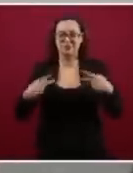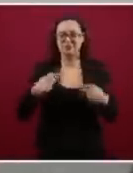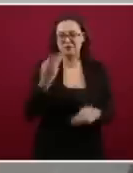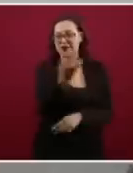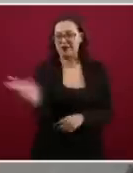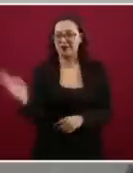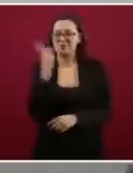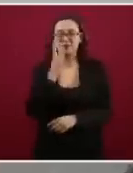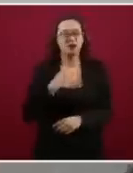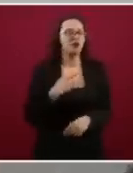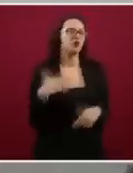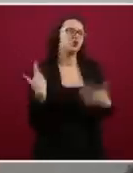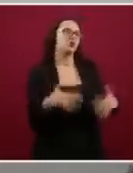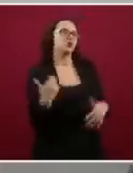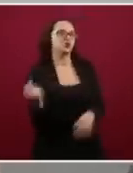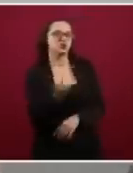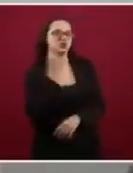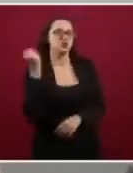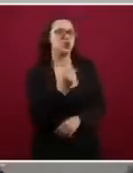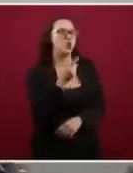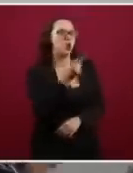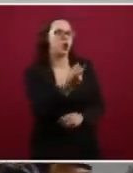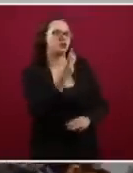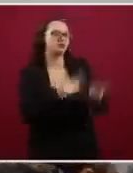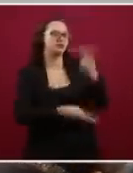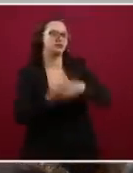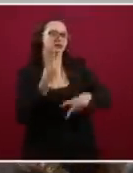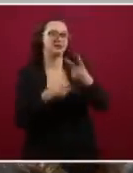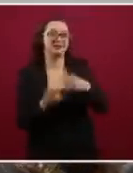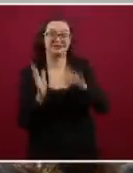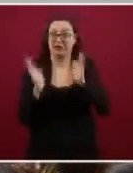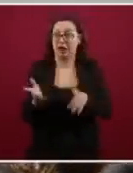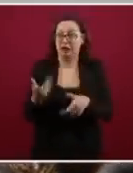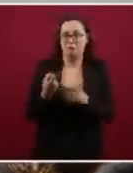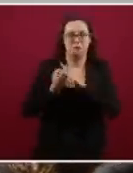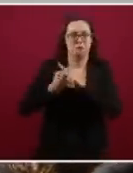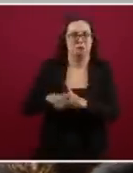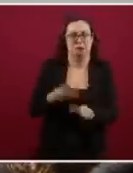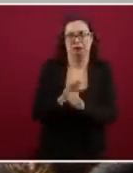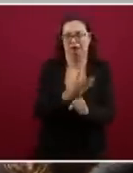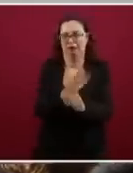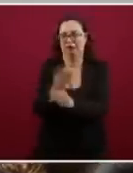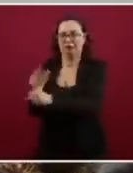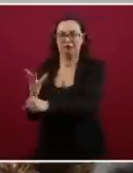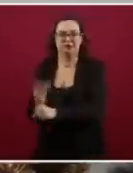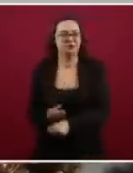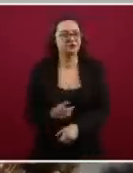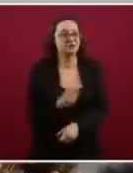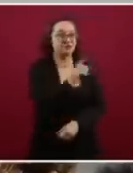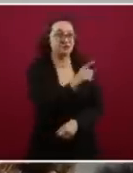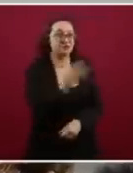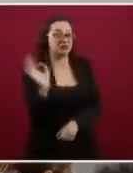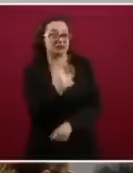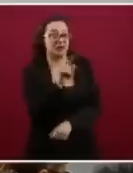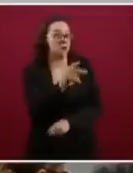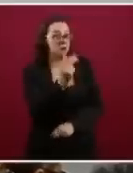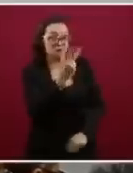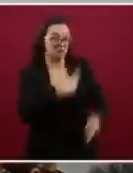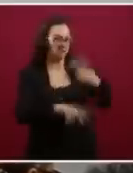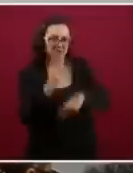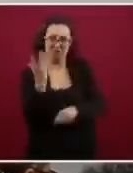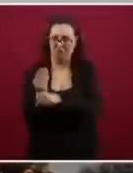qué bueno que vino porque están bacheando, si no, no hubiesen bacheado,